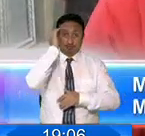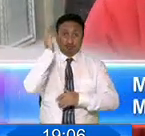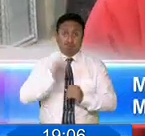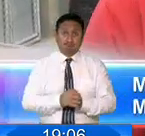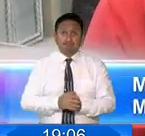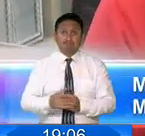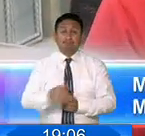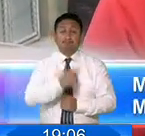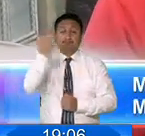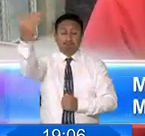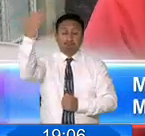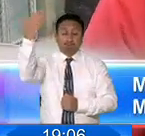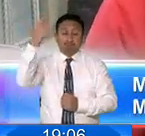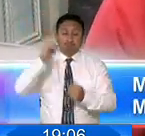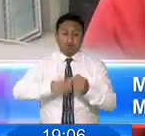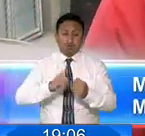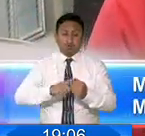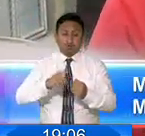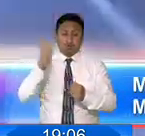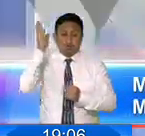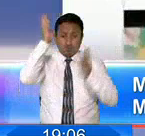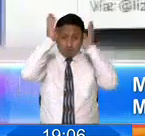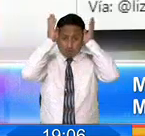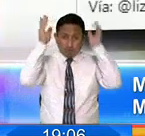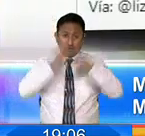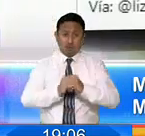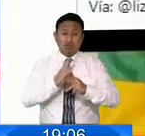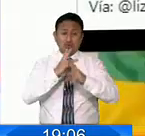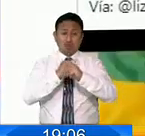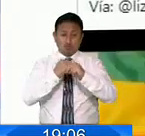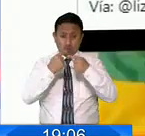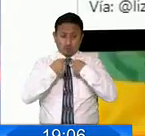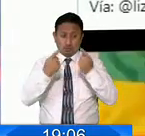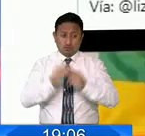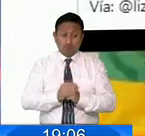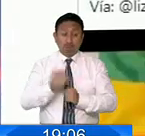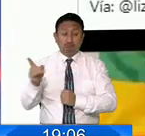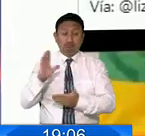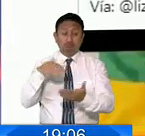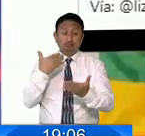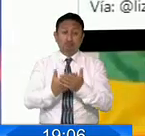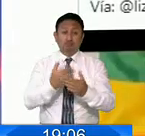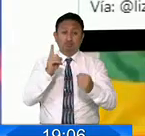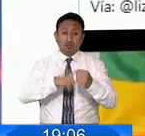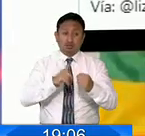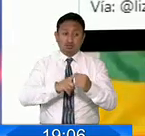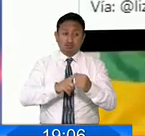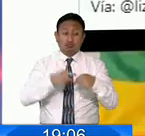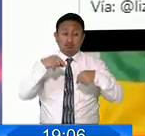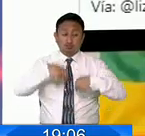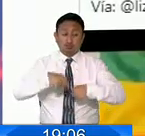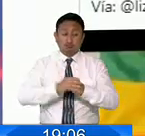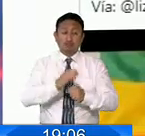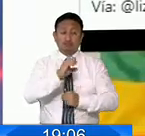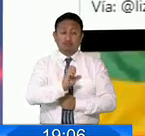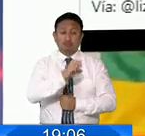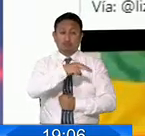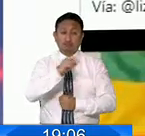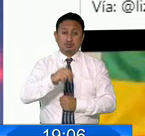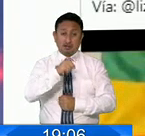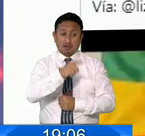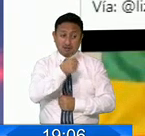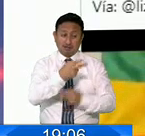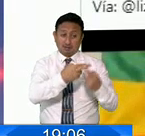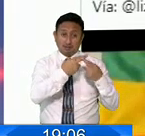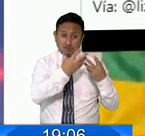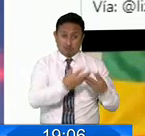de Quito, Jorge Yunda, quien en un tuit manifestó: si se movilizan a Quito por algo que tiene que resolver el Consejo Nacional Electoral, vendrán